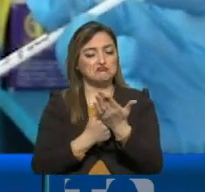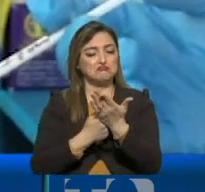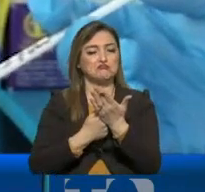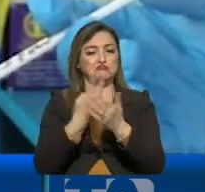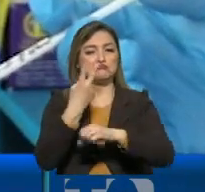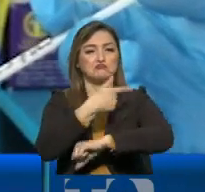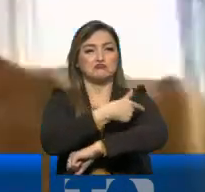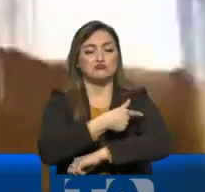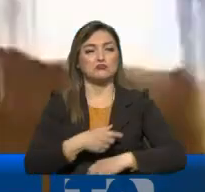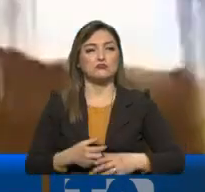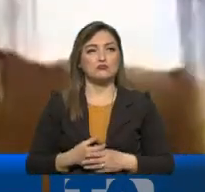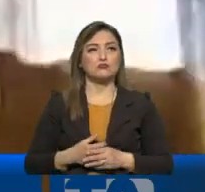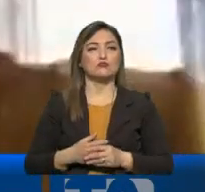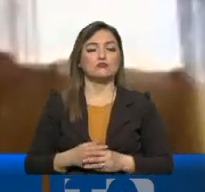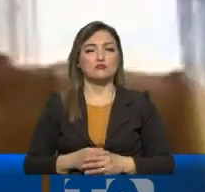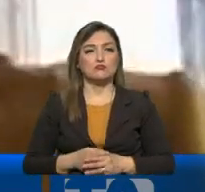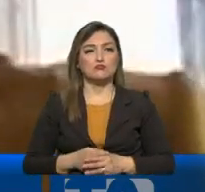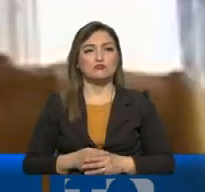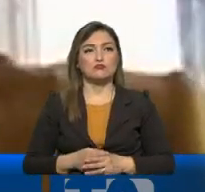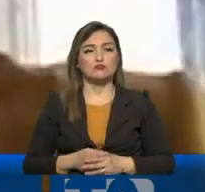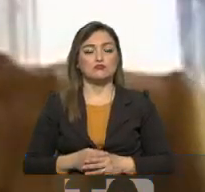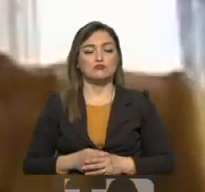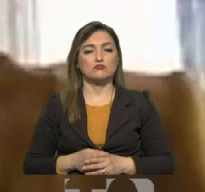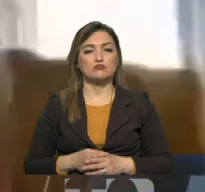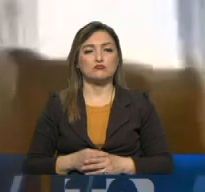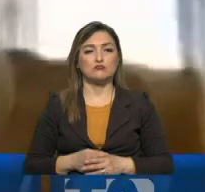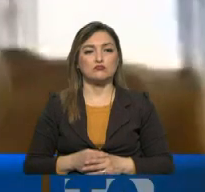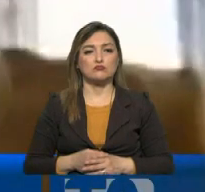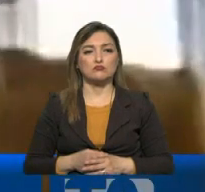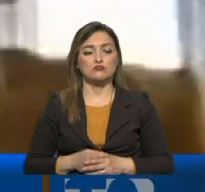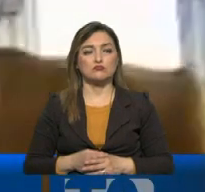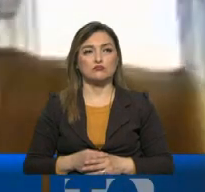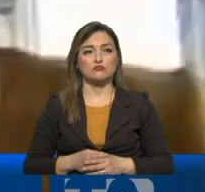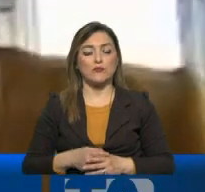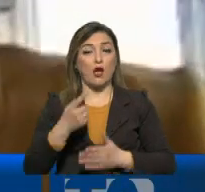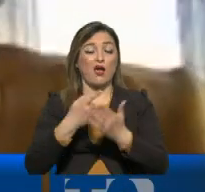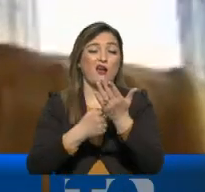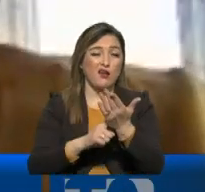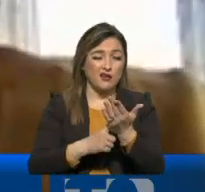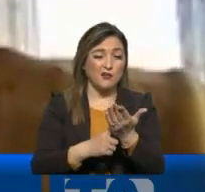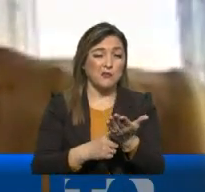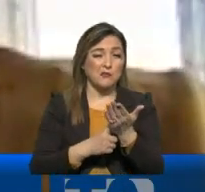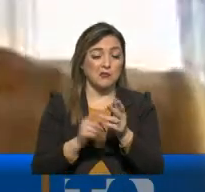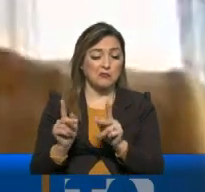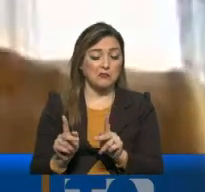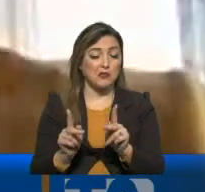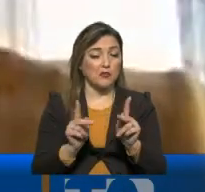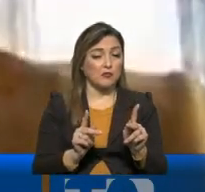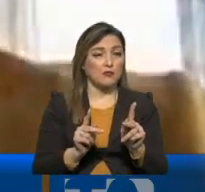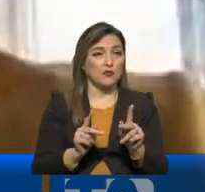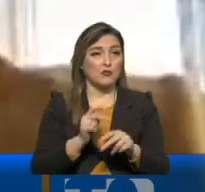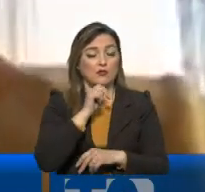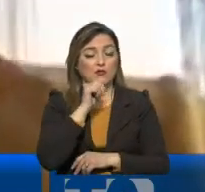dos dosis. Para levantar la medida hay que analizar si estamos preparados. Aún nos falta